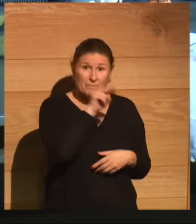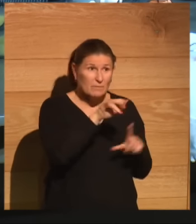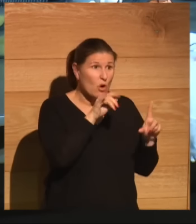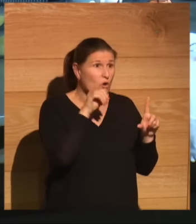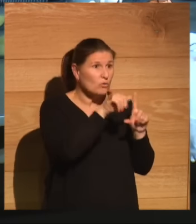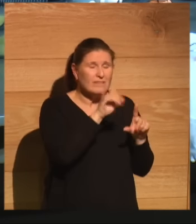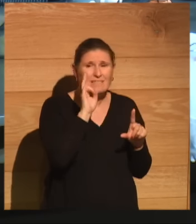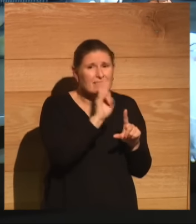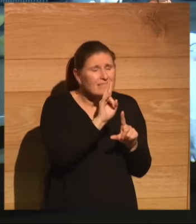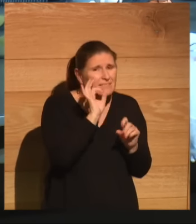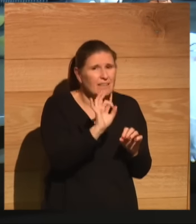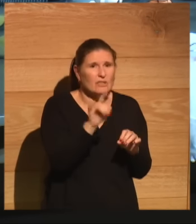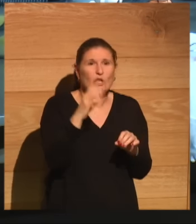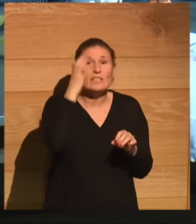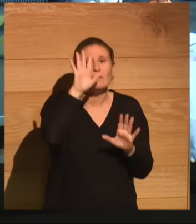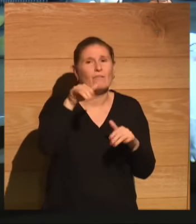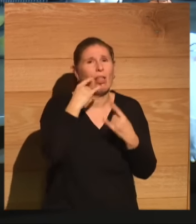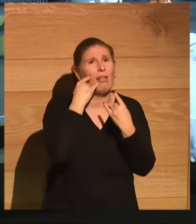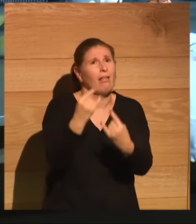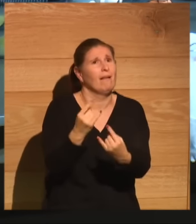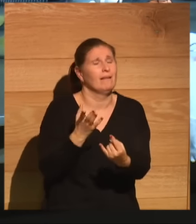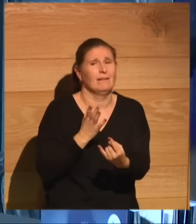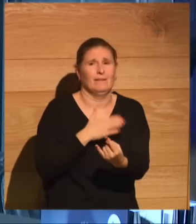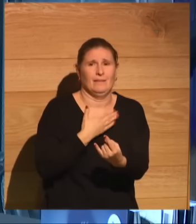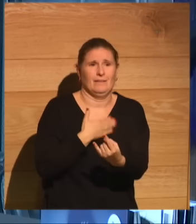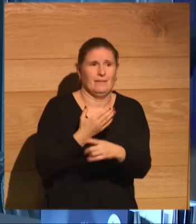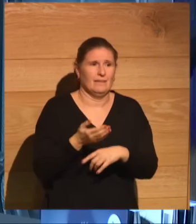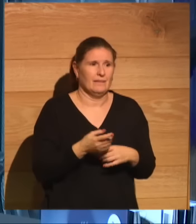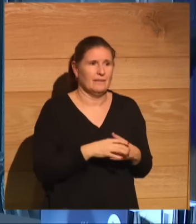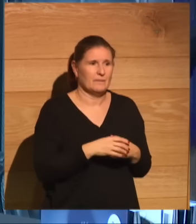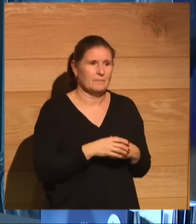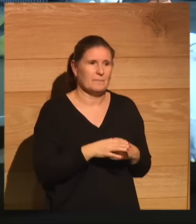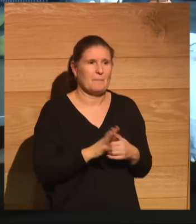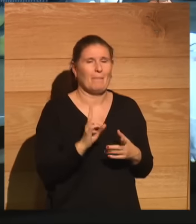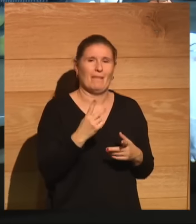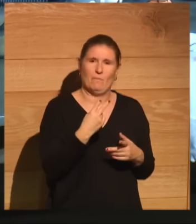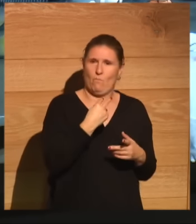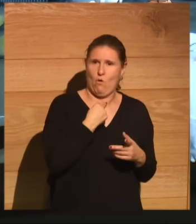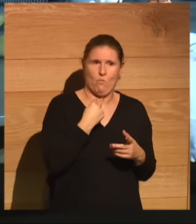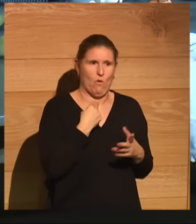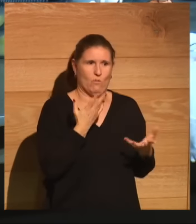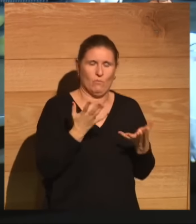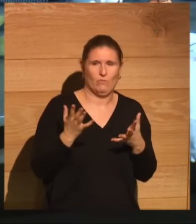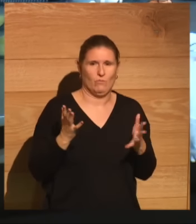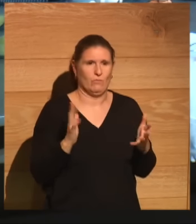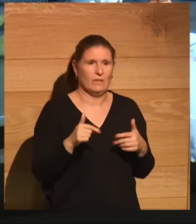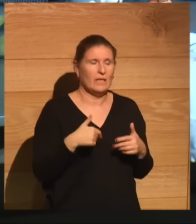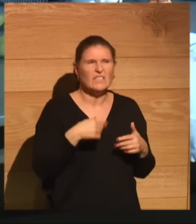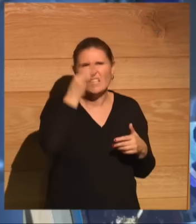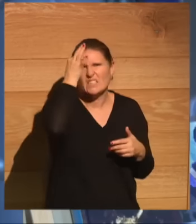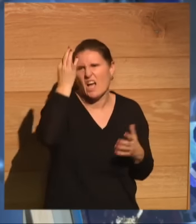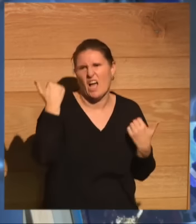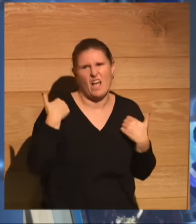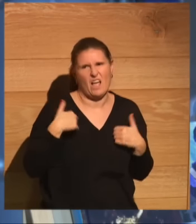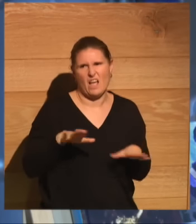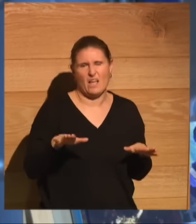porque ahí me enamoré yo de Tim Burton. De todos modos, no difiere mucho de esa actitud general. No, en general. Digamos está chicharrado. Otra